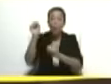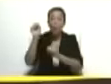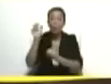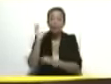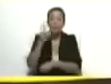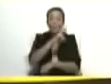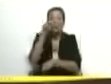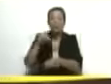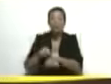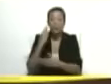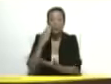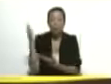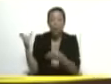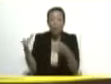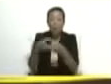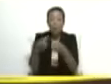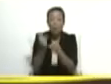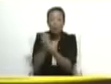Asamblea Nacional.